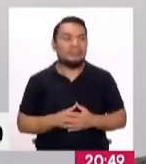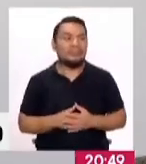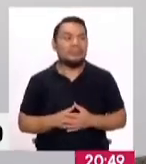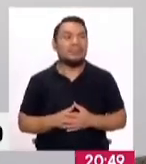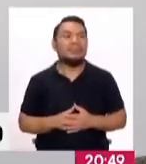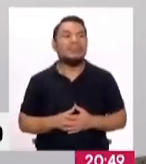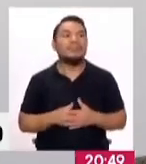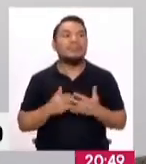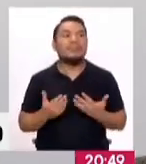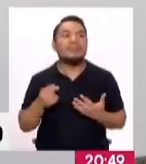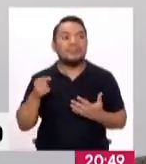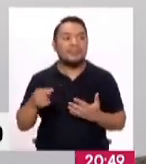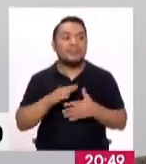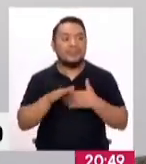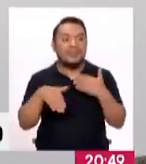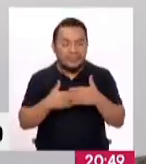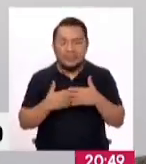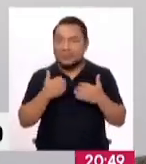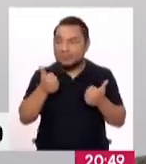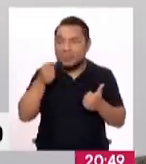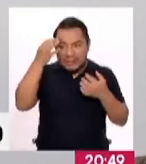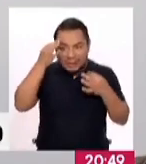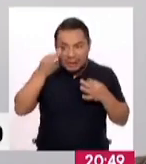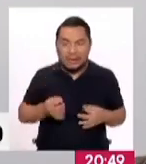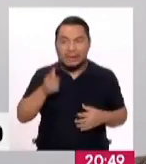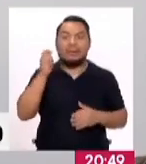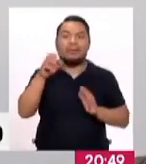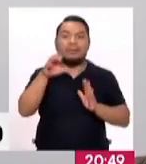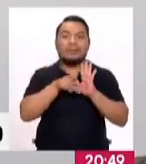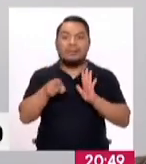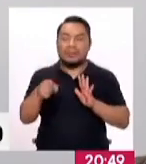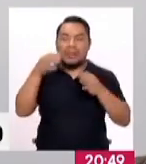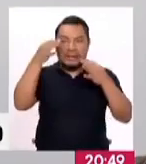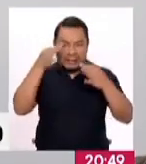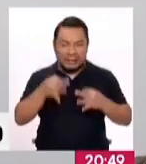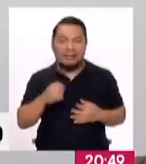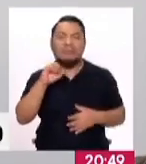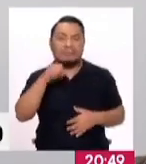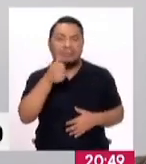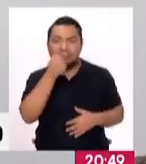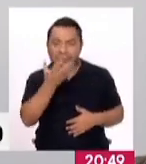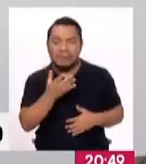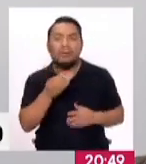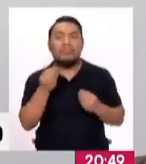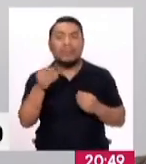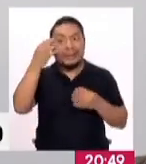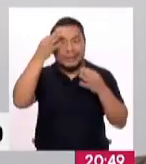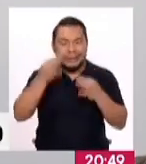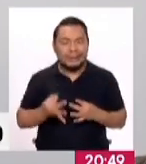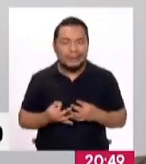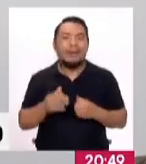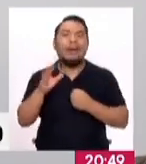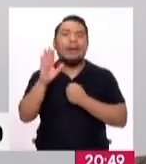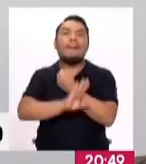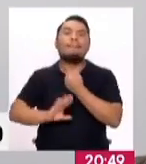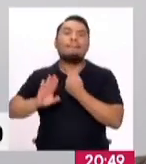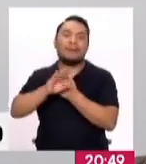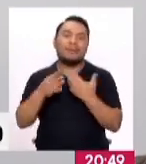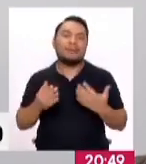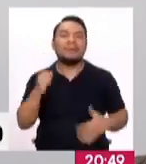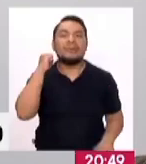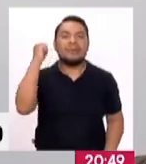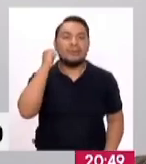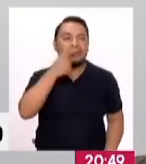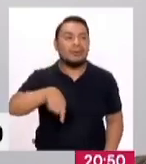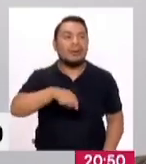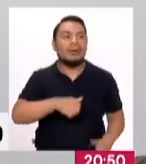mucho beneplácito la decisión del Tribunal Constitucional, porque es una decisión que protege el derecho